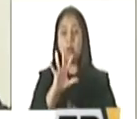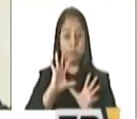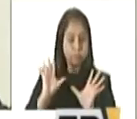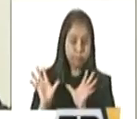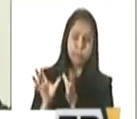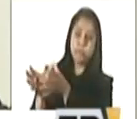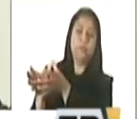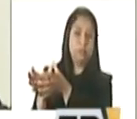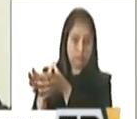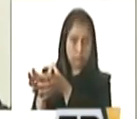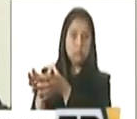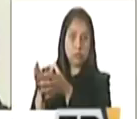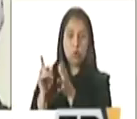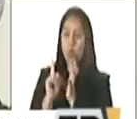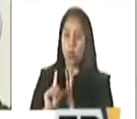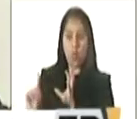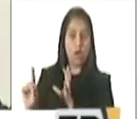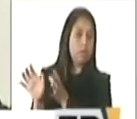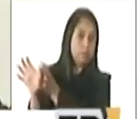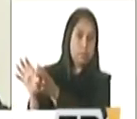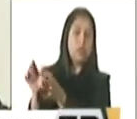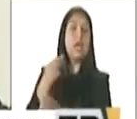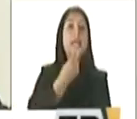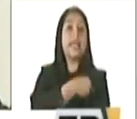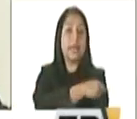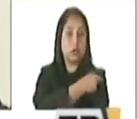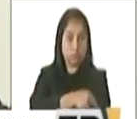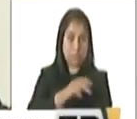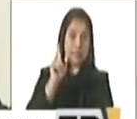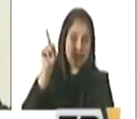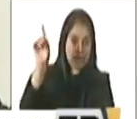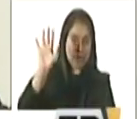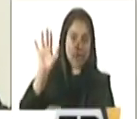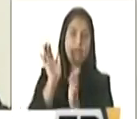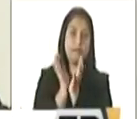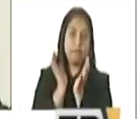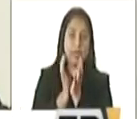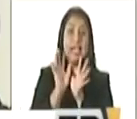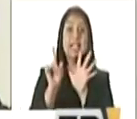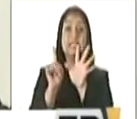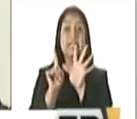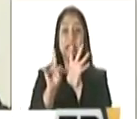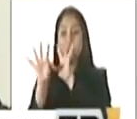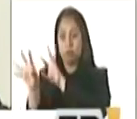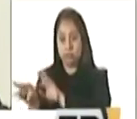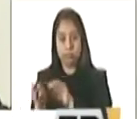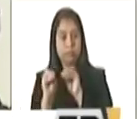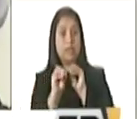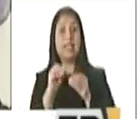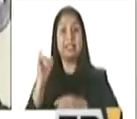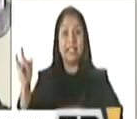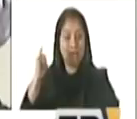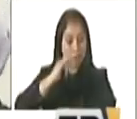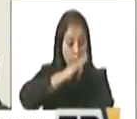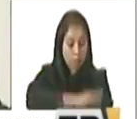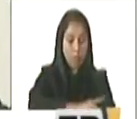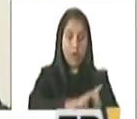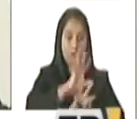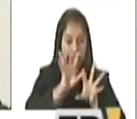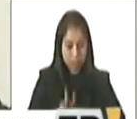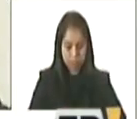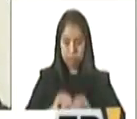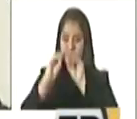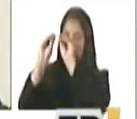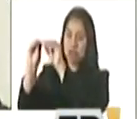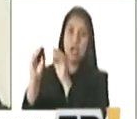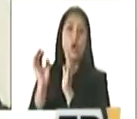cuarentena. Unos en el hospital directamente, 6 de ellos trasladados del aeropuerto al hospital,